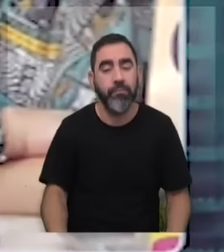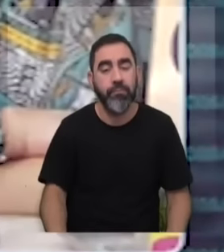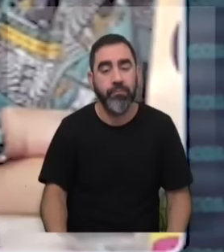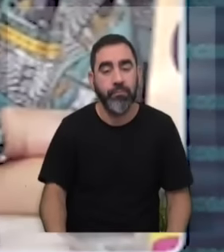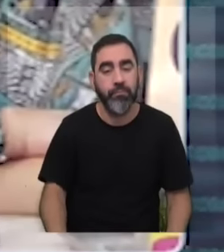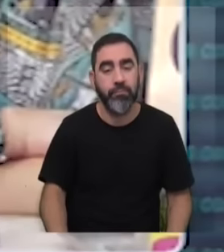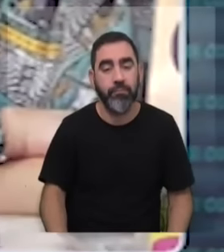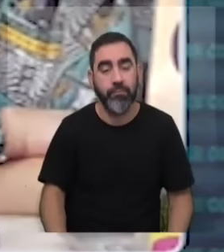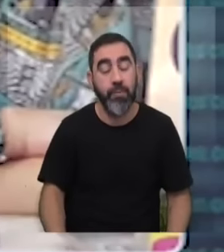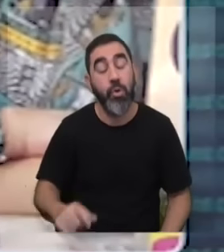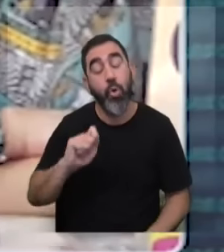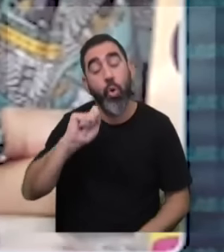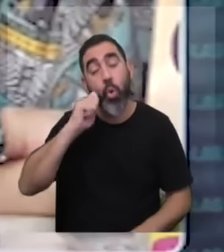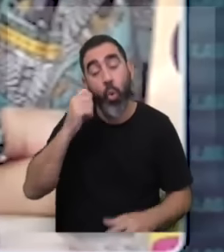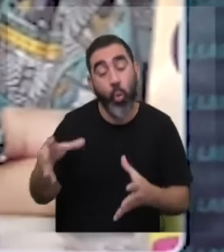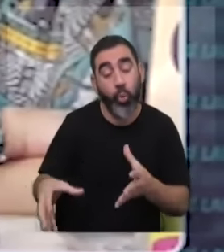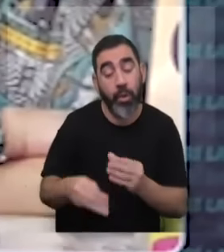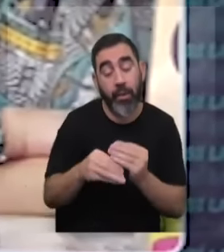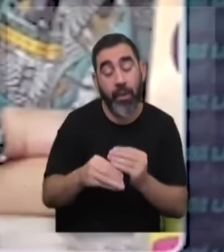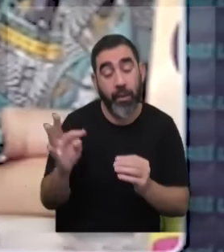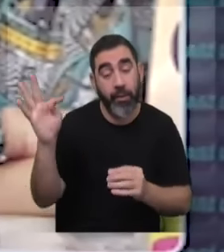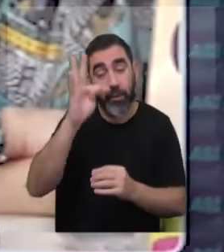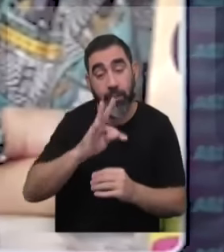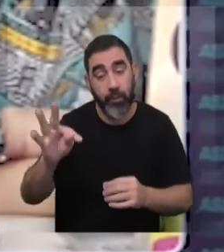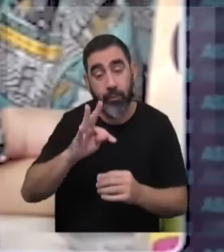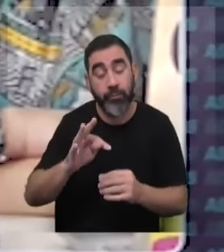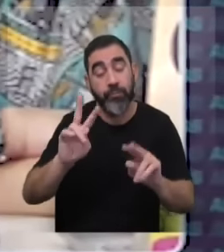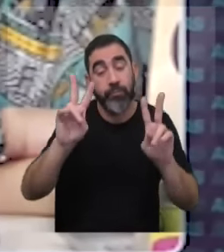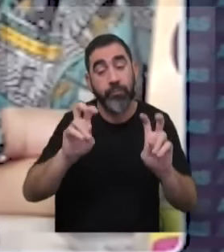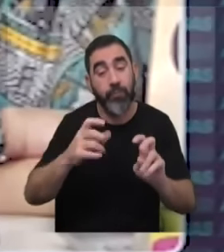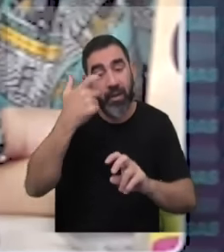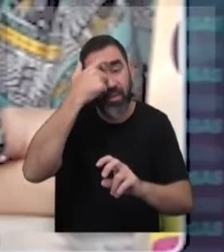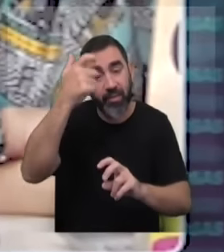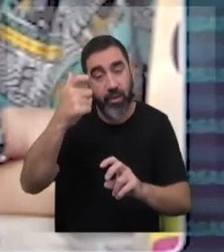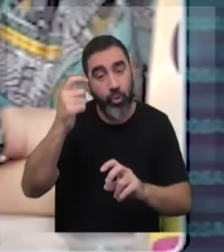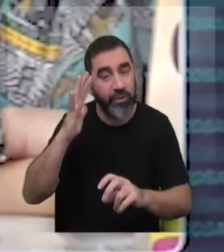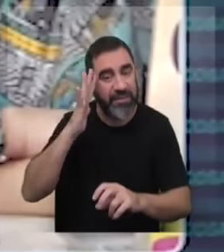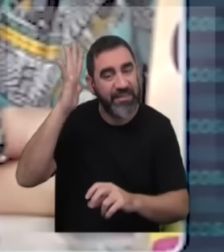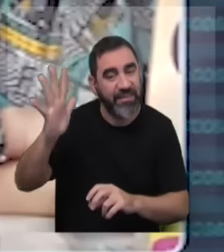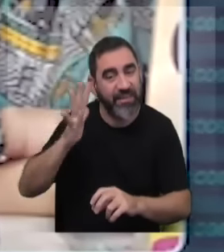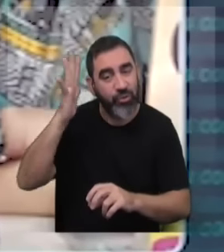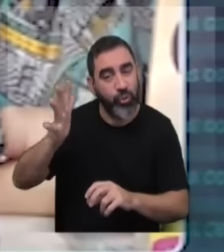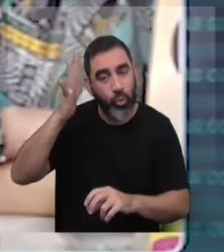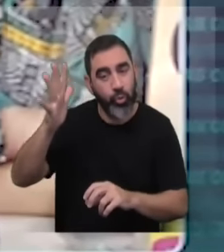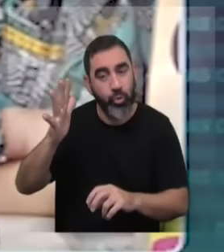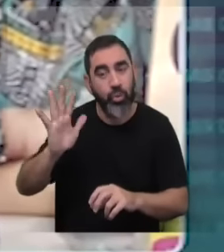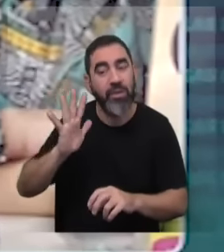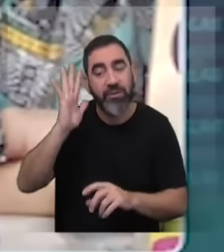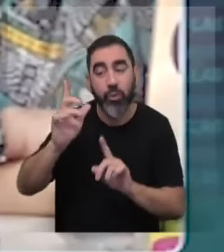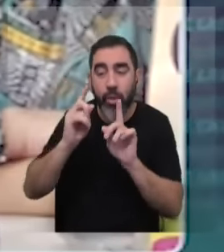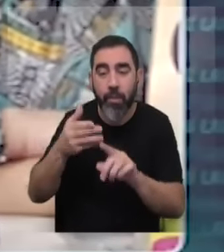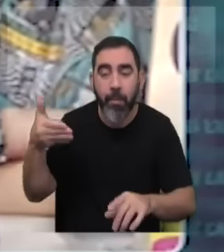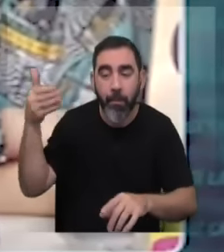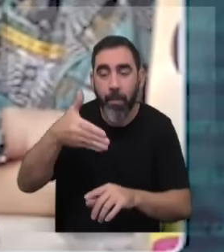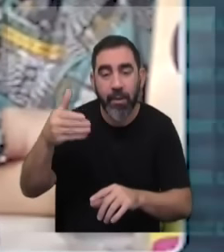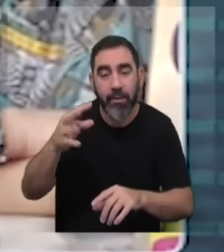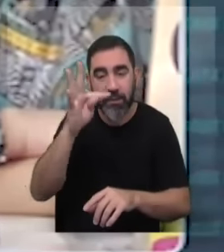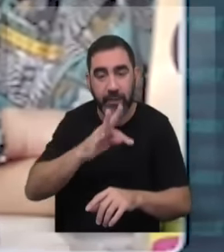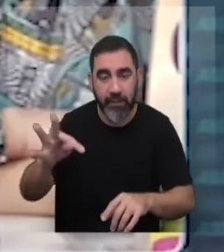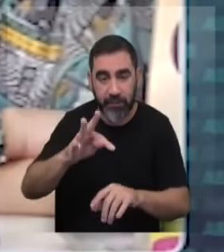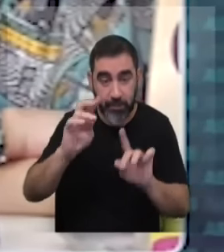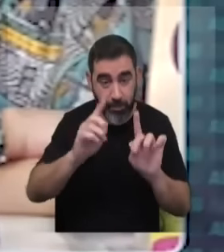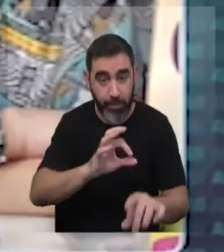a nosotros Nos gustaría agregar en la parte del teórico un la parte técnica de un psicólogo queremos que un psicólogo tendría que participar en lo que es el tema teórico